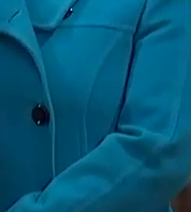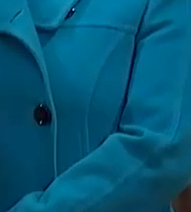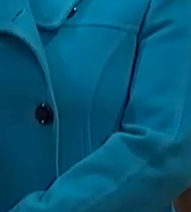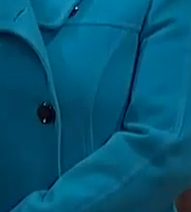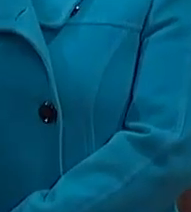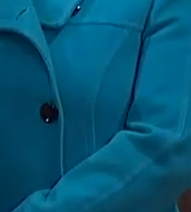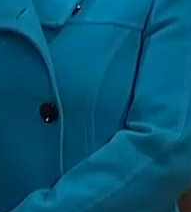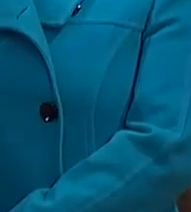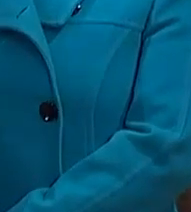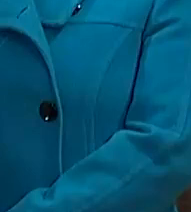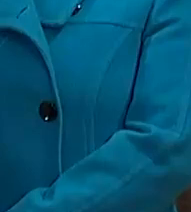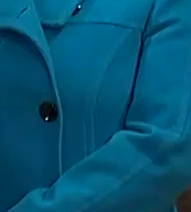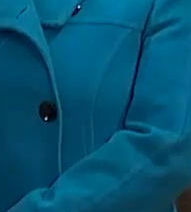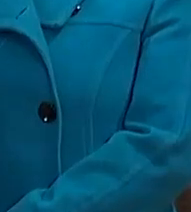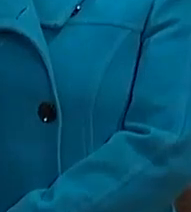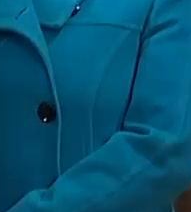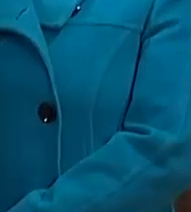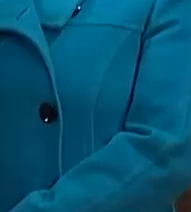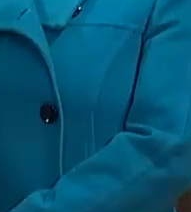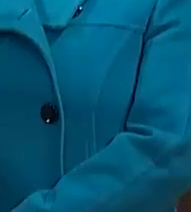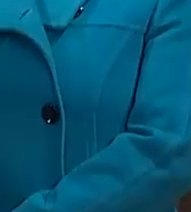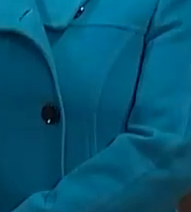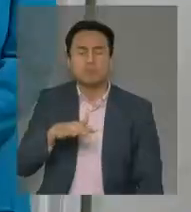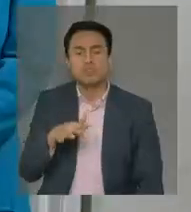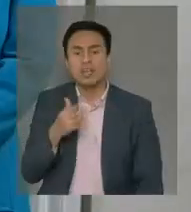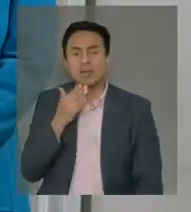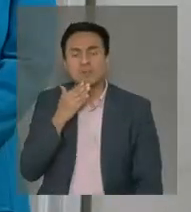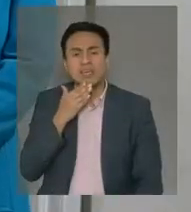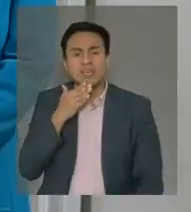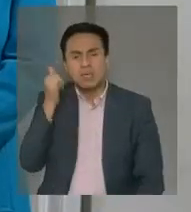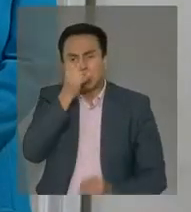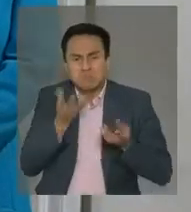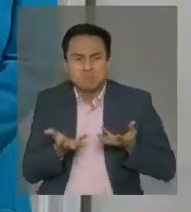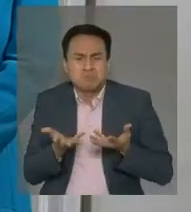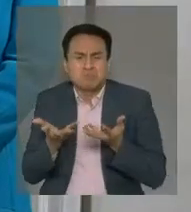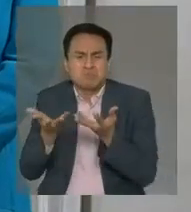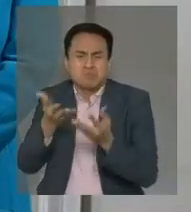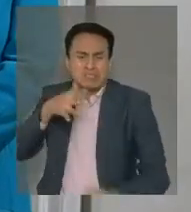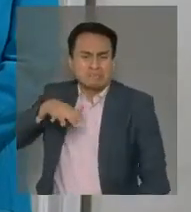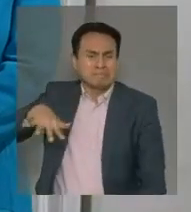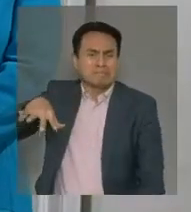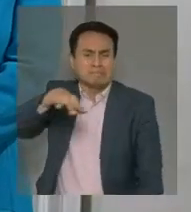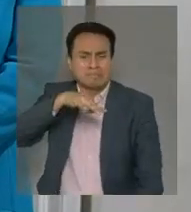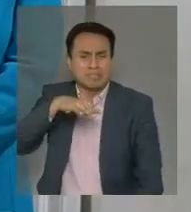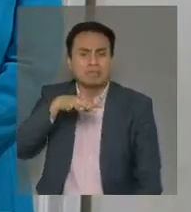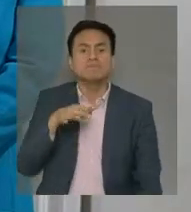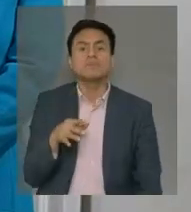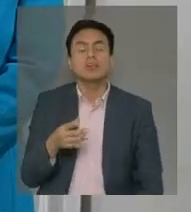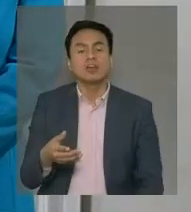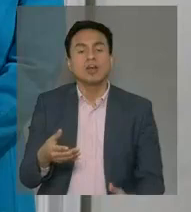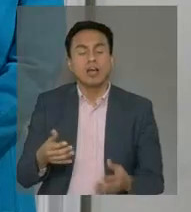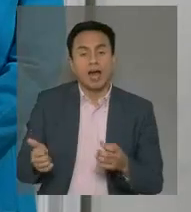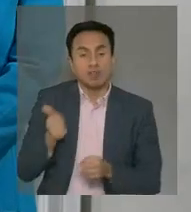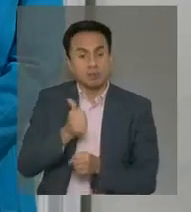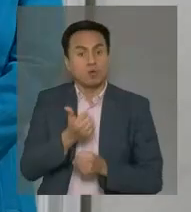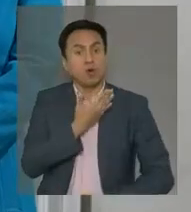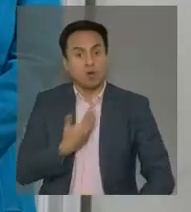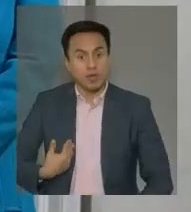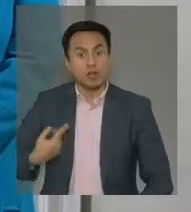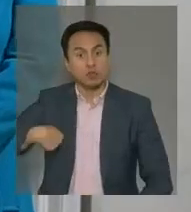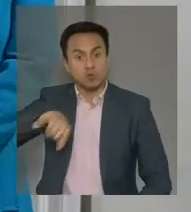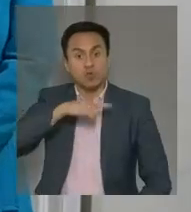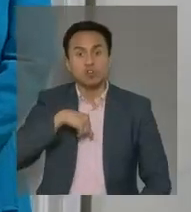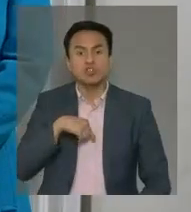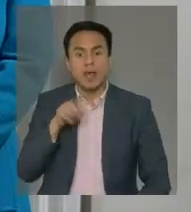y la saturación medioambiental de la zona ambiental de la zona desde que asumimos el gobierno hemos